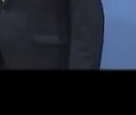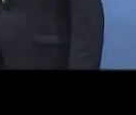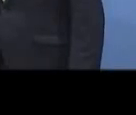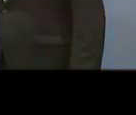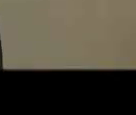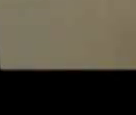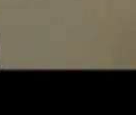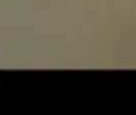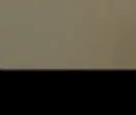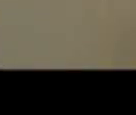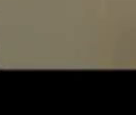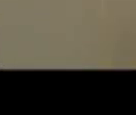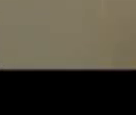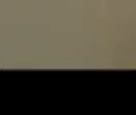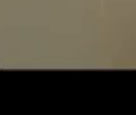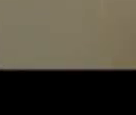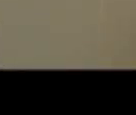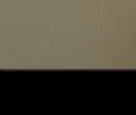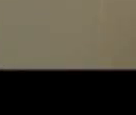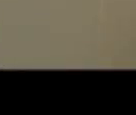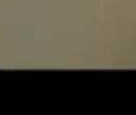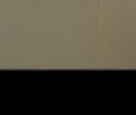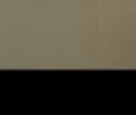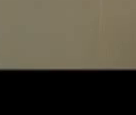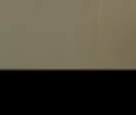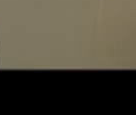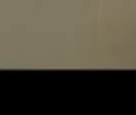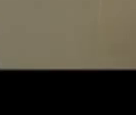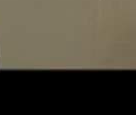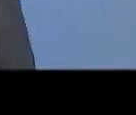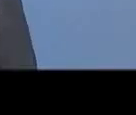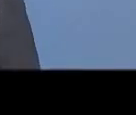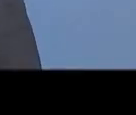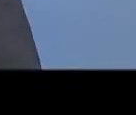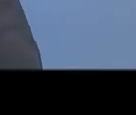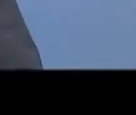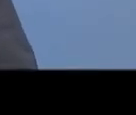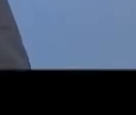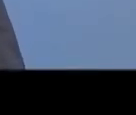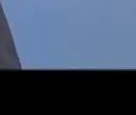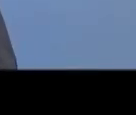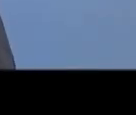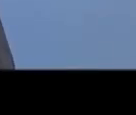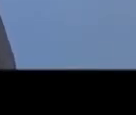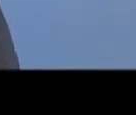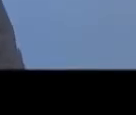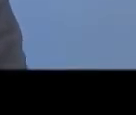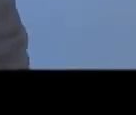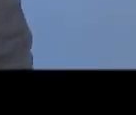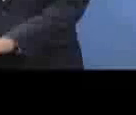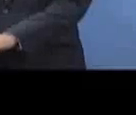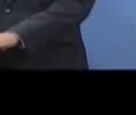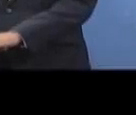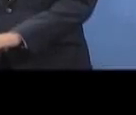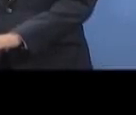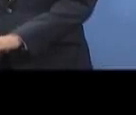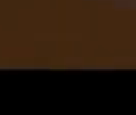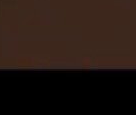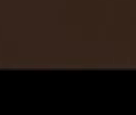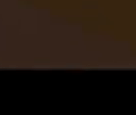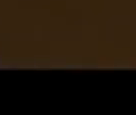Sobre la Mesa, un programa de análisis de actualidad política nacional e internacional. Lo hacemos con análisis y criterio.